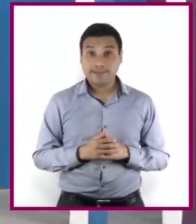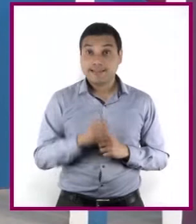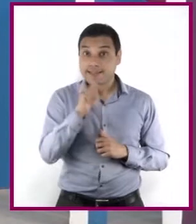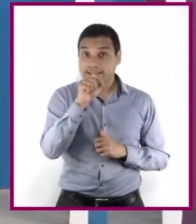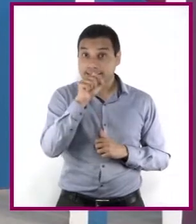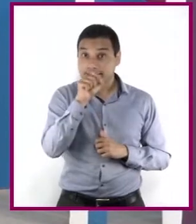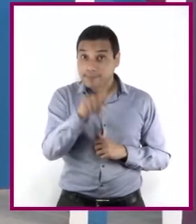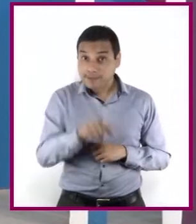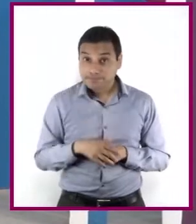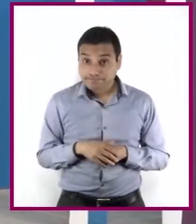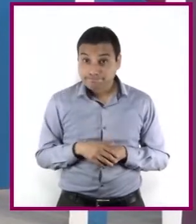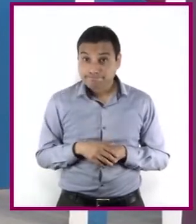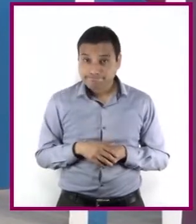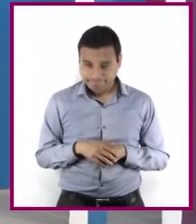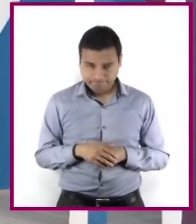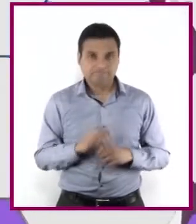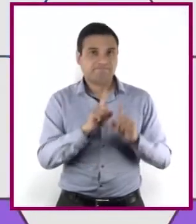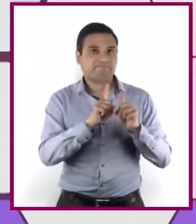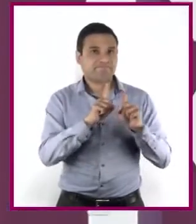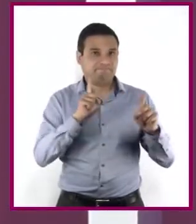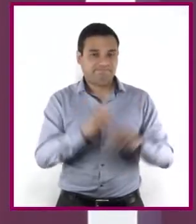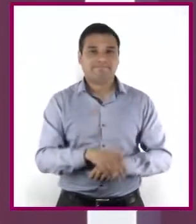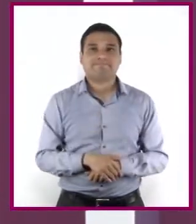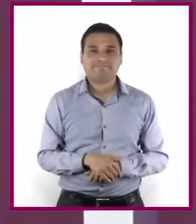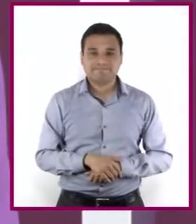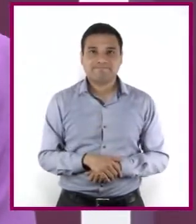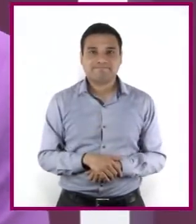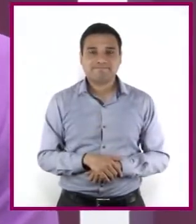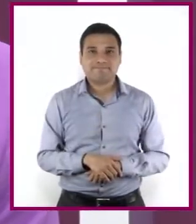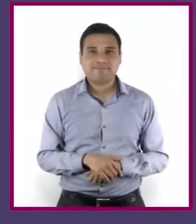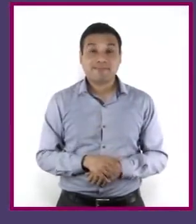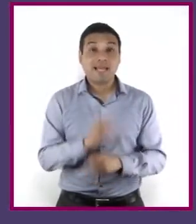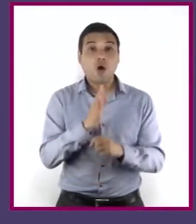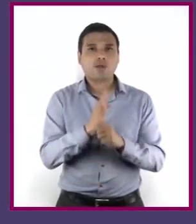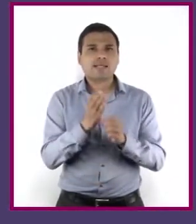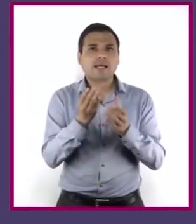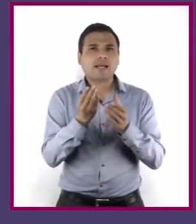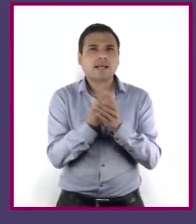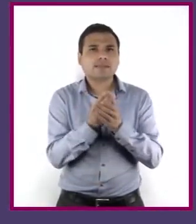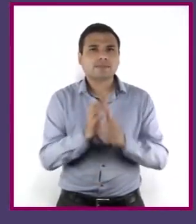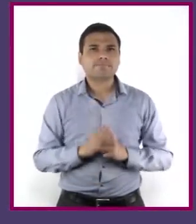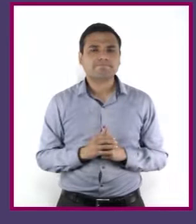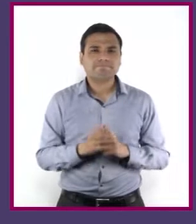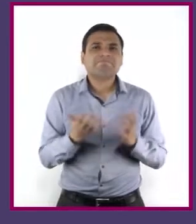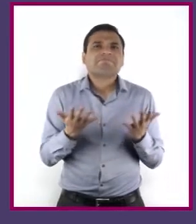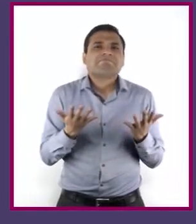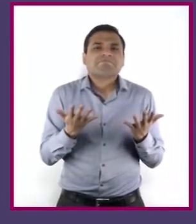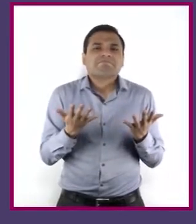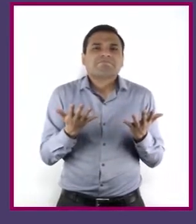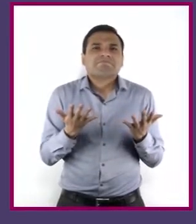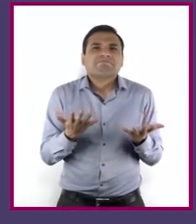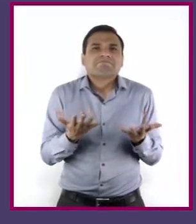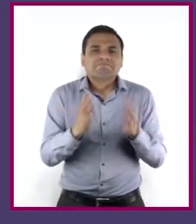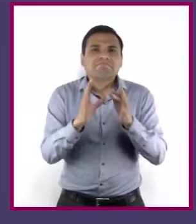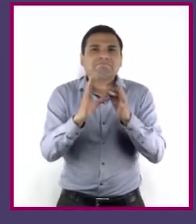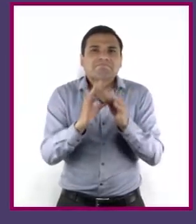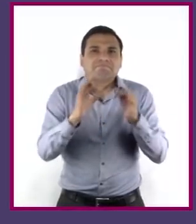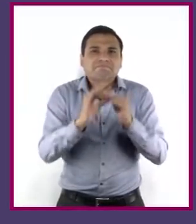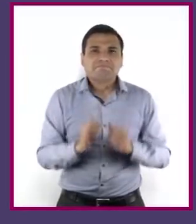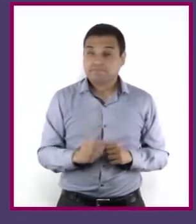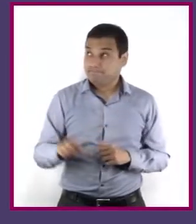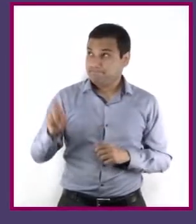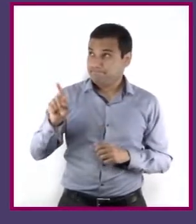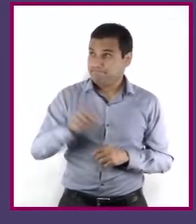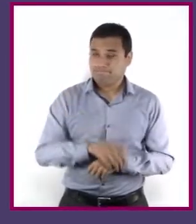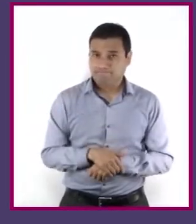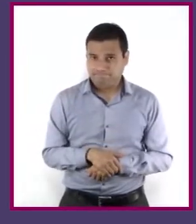lo posible, mantener la sana distancia. En esta sesión construirán una visión crítica de las